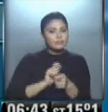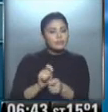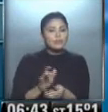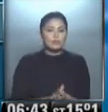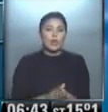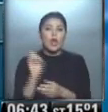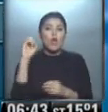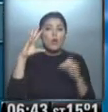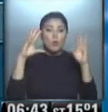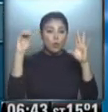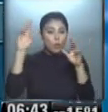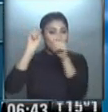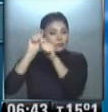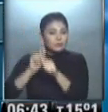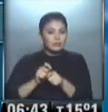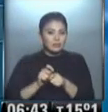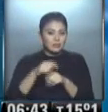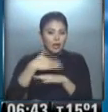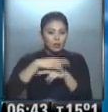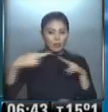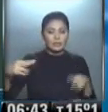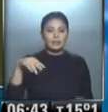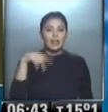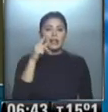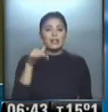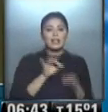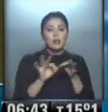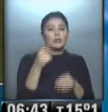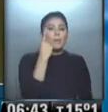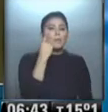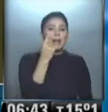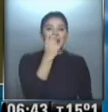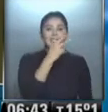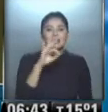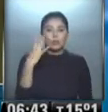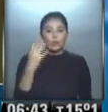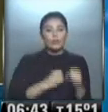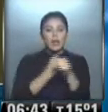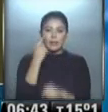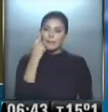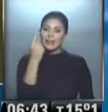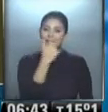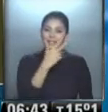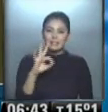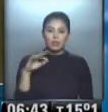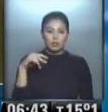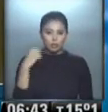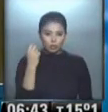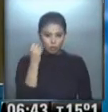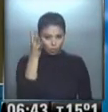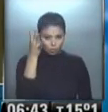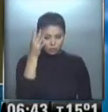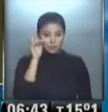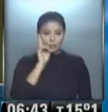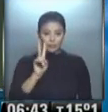la iluminación, ¿eh? De la autopista en el kilómetro 1304 al 1312. Ahí estamos en